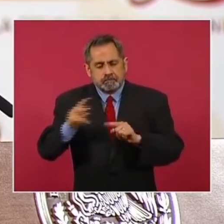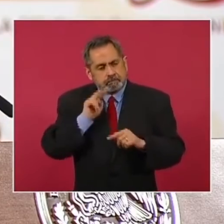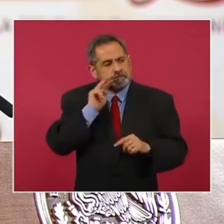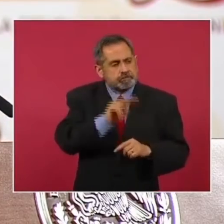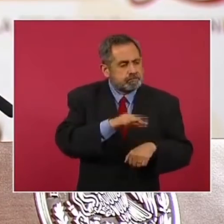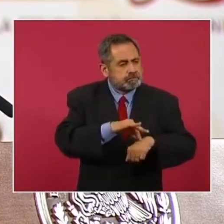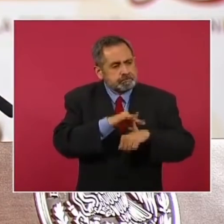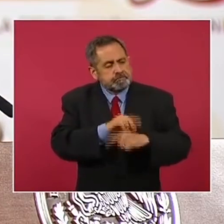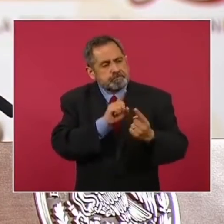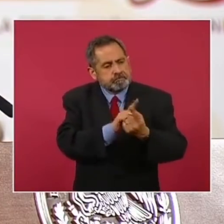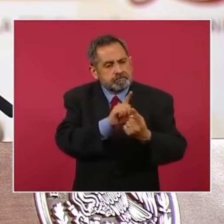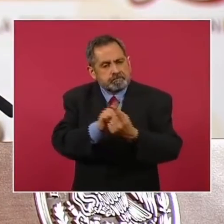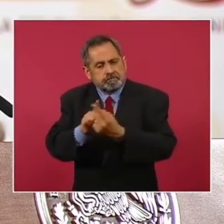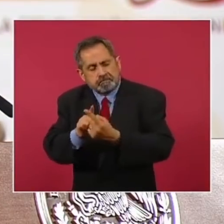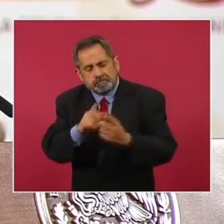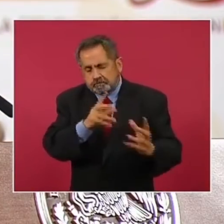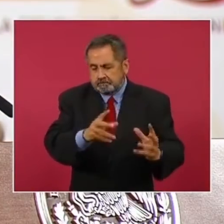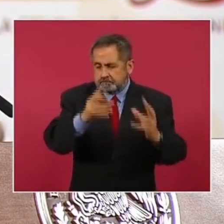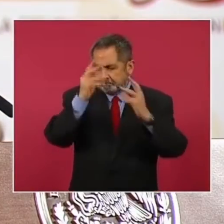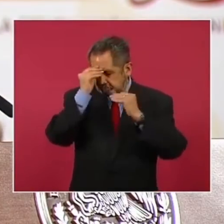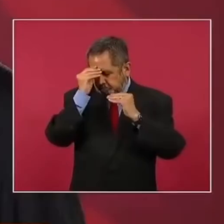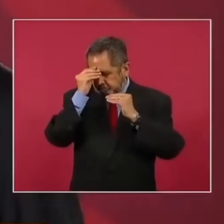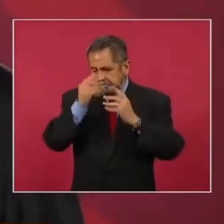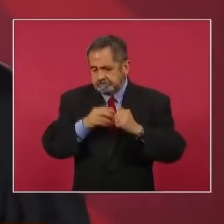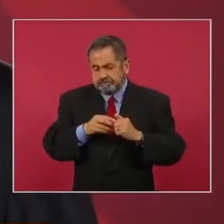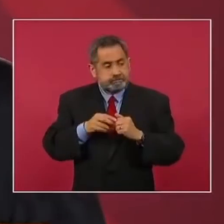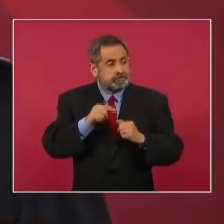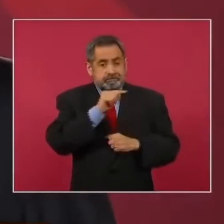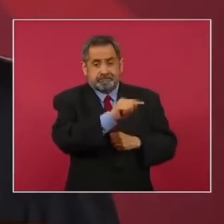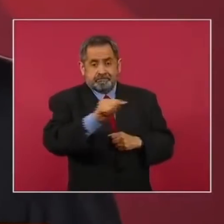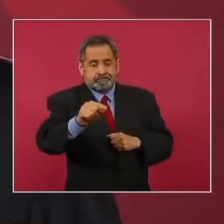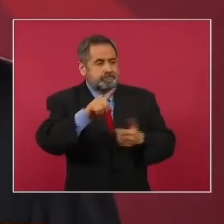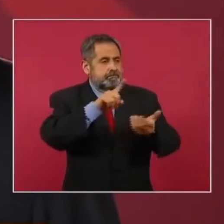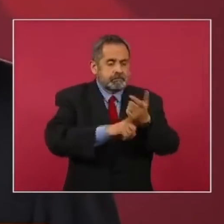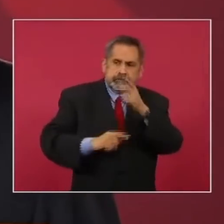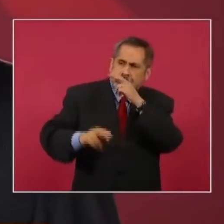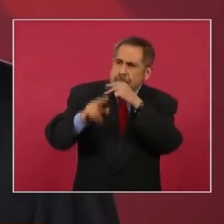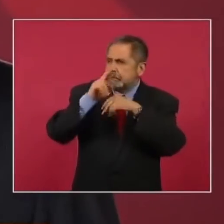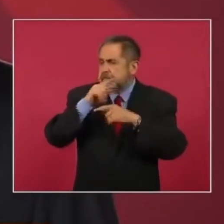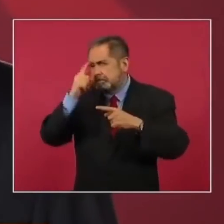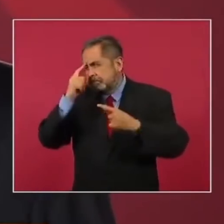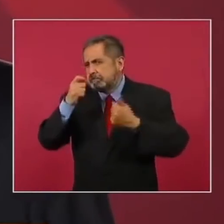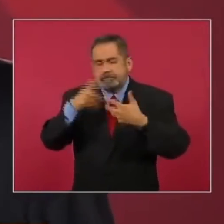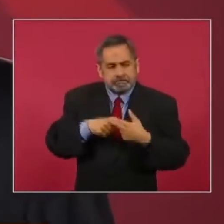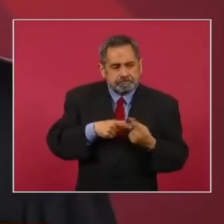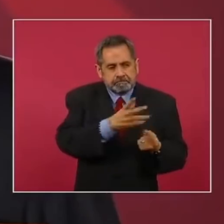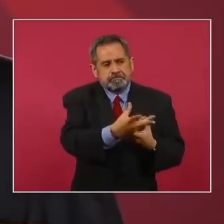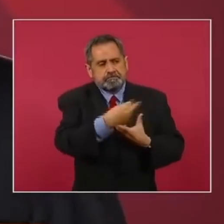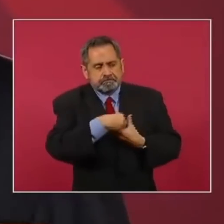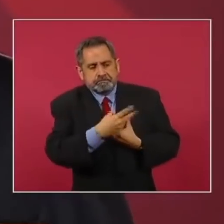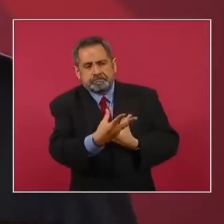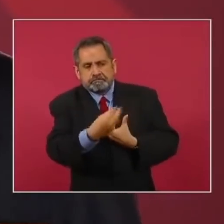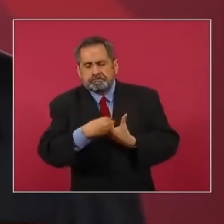quien dirigió al sindicato durante 26 años hasta 2019. Aldana Prieto también ha sido legislador por el PRI, partido al que